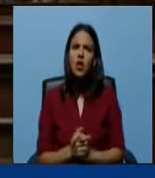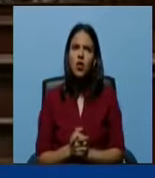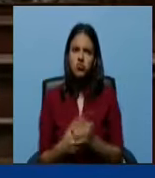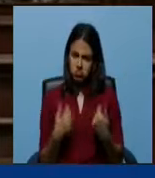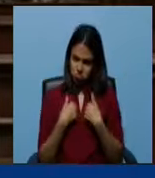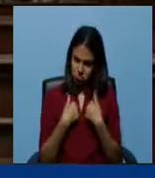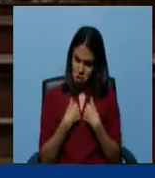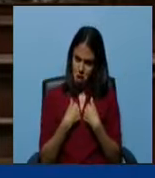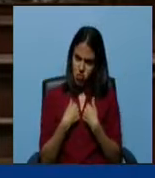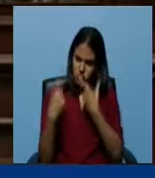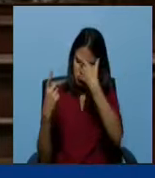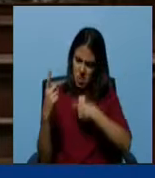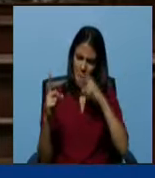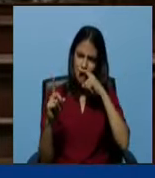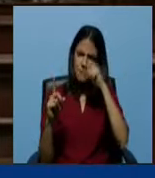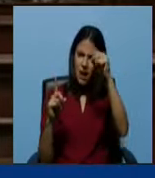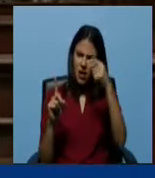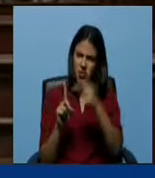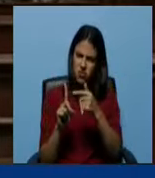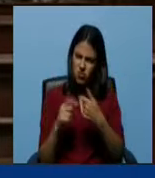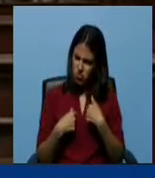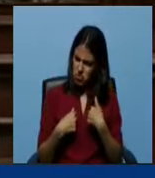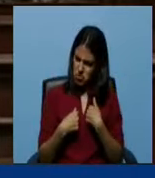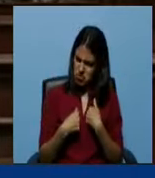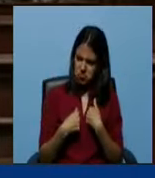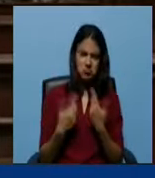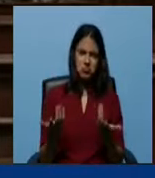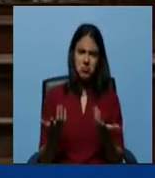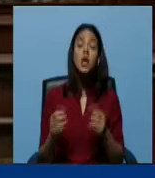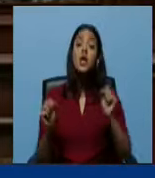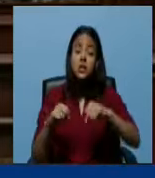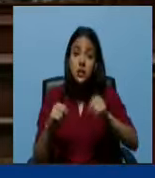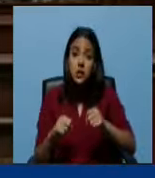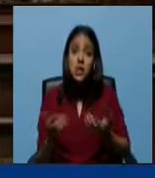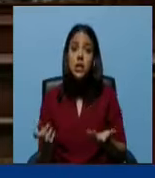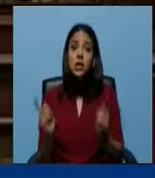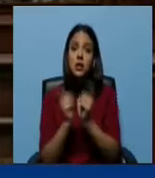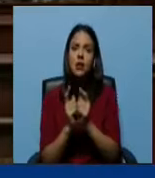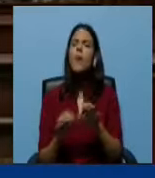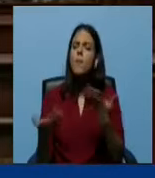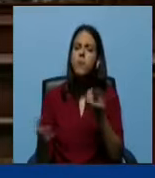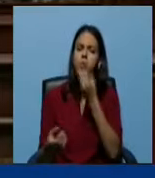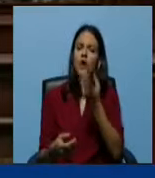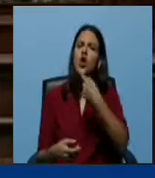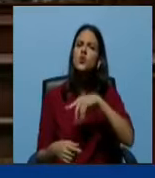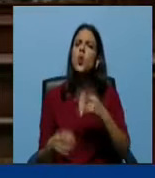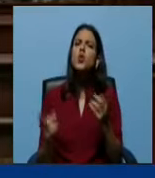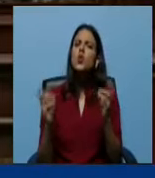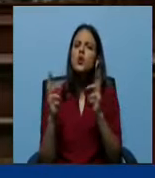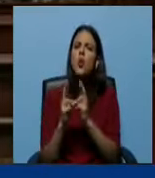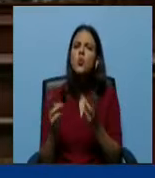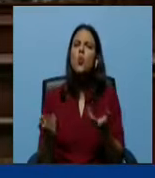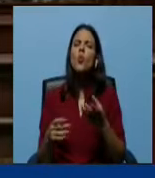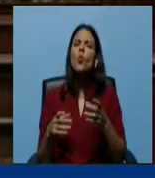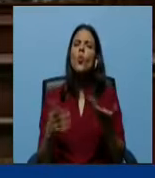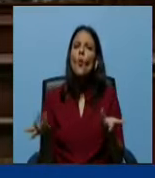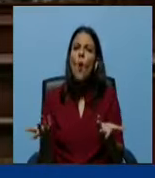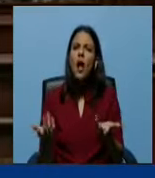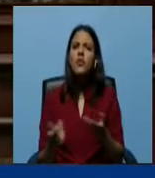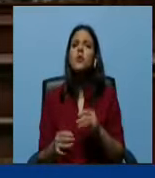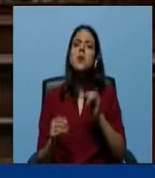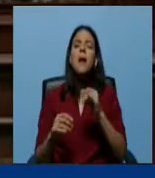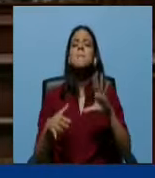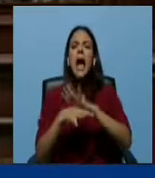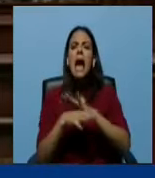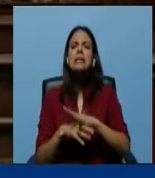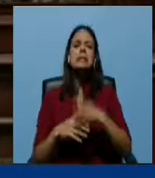¿Conmigo? Sí, porque... Yo le dije, bueno, sí, dile. ¿Cuándo? El martes. ¿Dónde? ¿A qué hora?